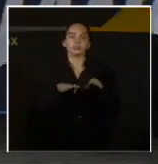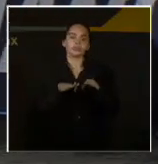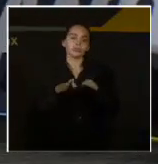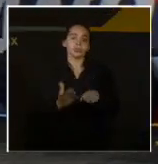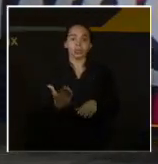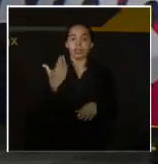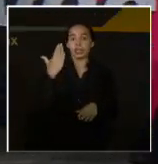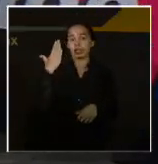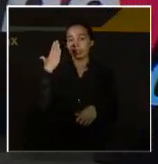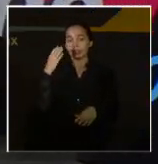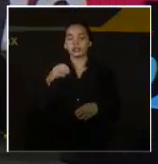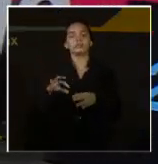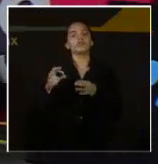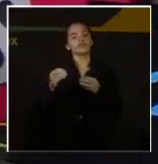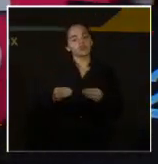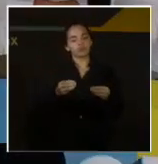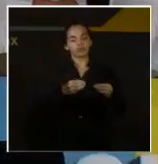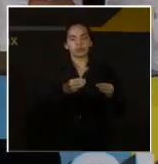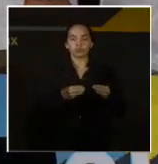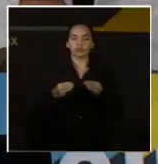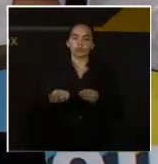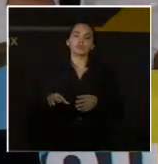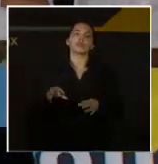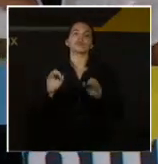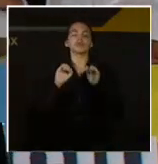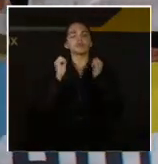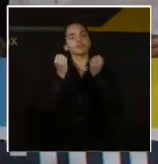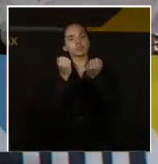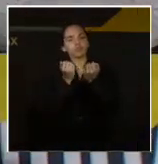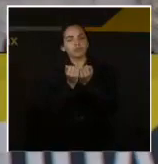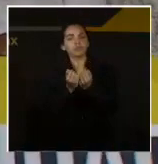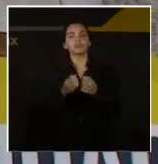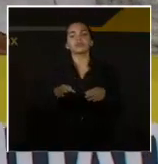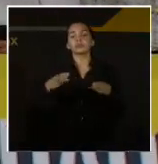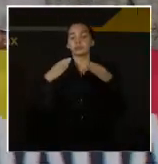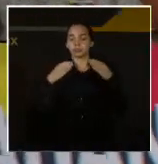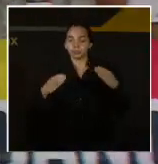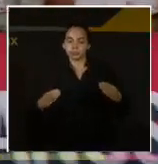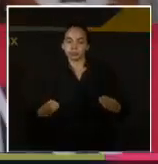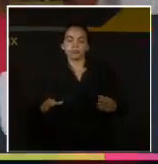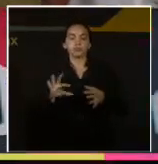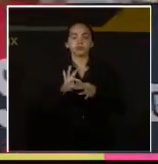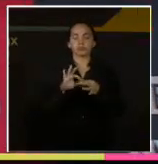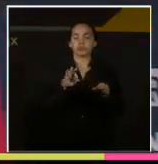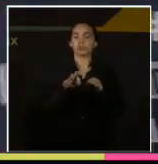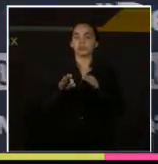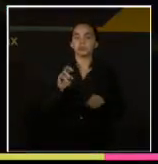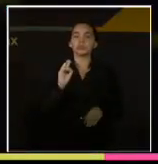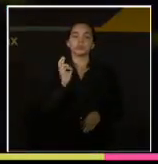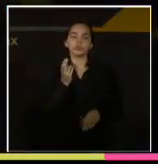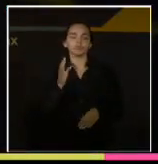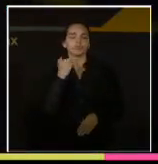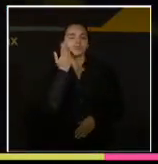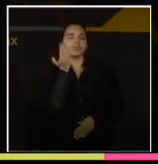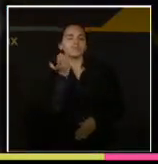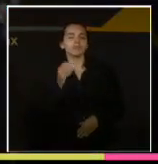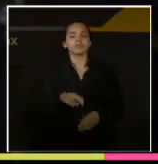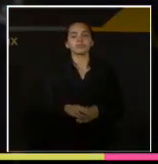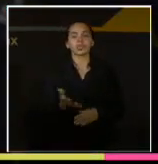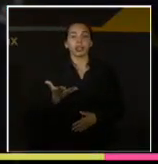con las organizaciones de la sociedad civil, con los cuerpos colegiados, y lo que nosotros queremos es